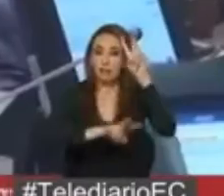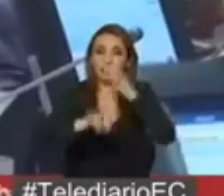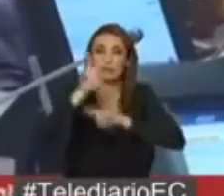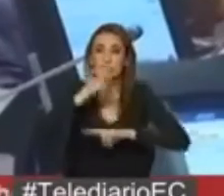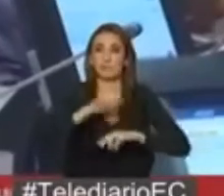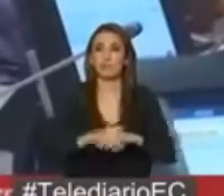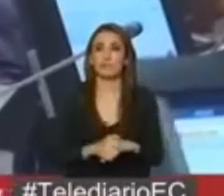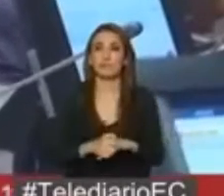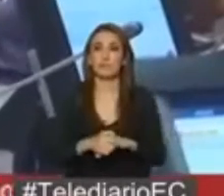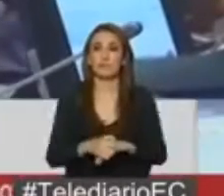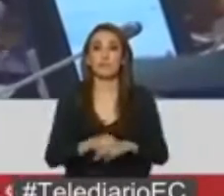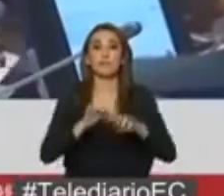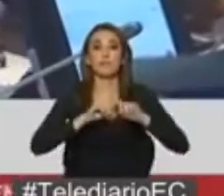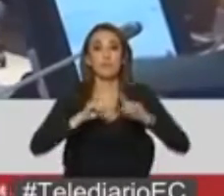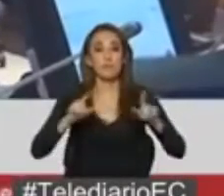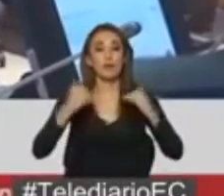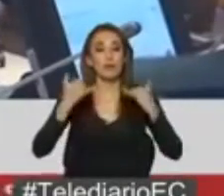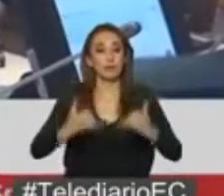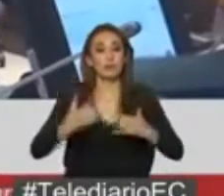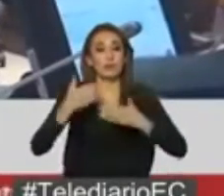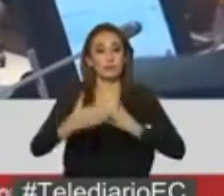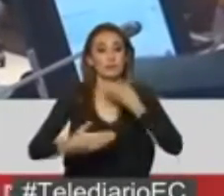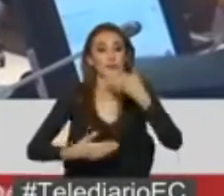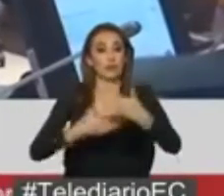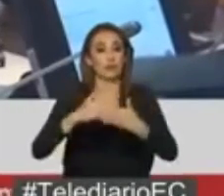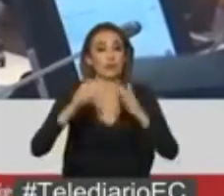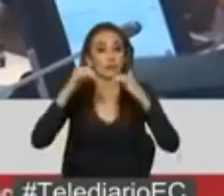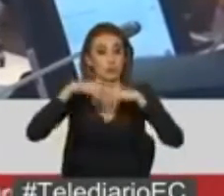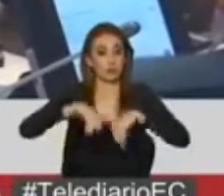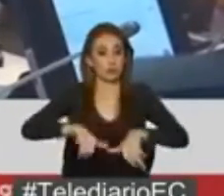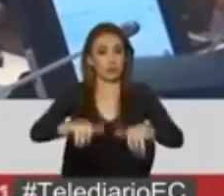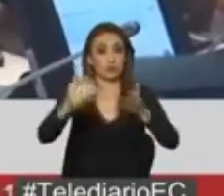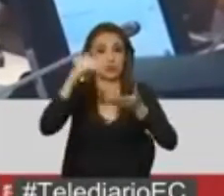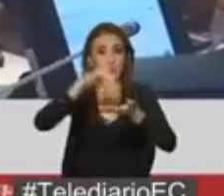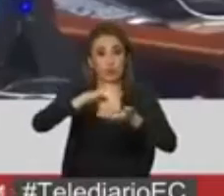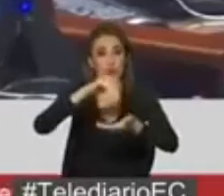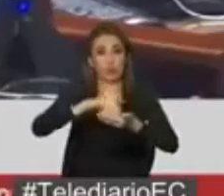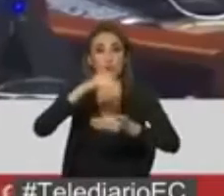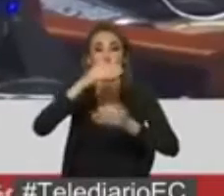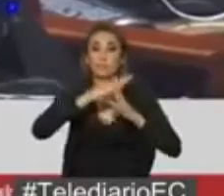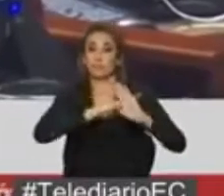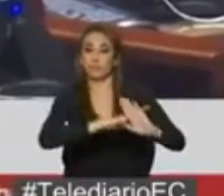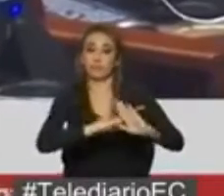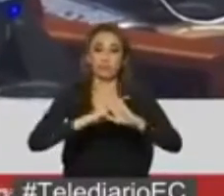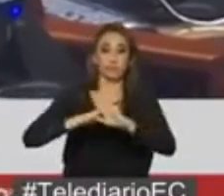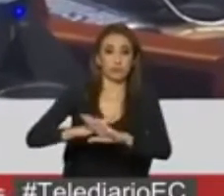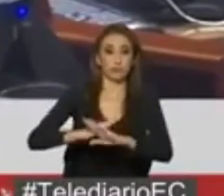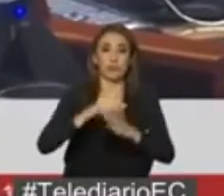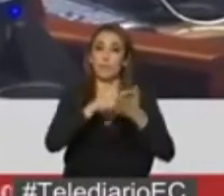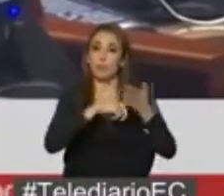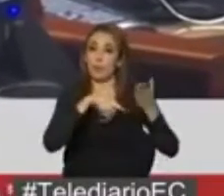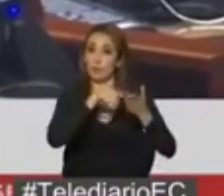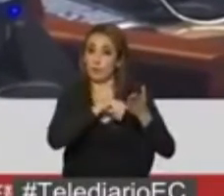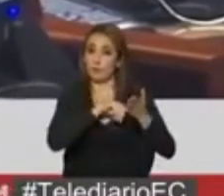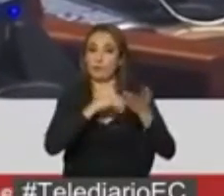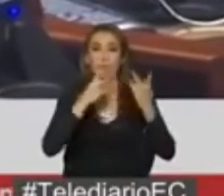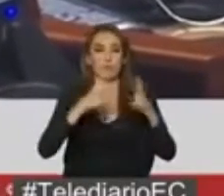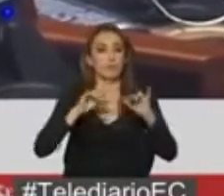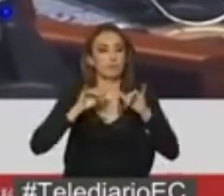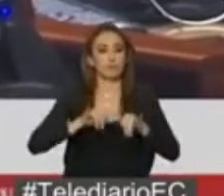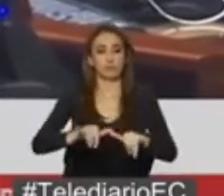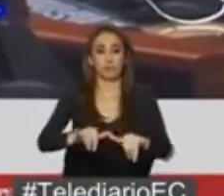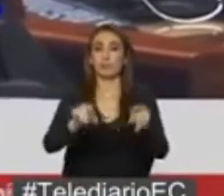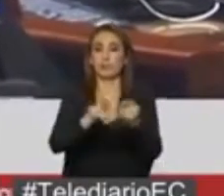electo. Sin embargo, a pesar de que la Constitución no establece la posibilidad de rechazar la terna, tampoco lo prohíbe. Así lo considera